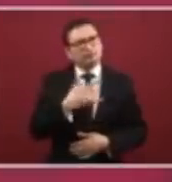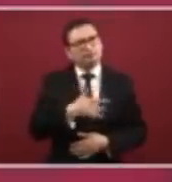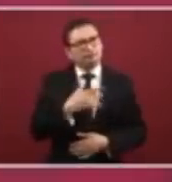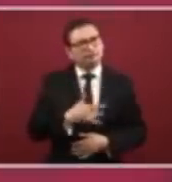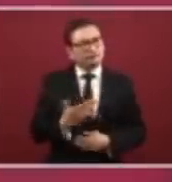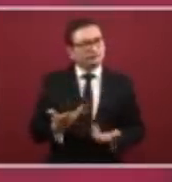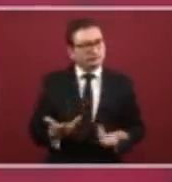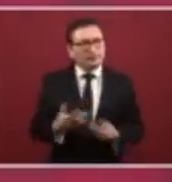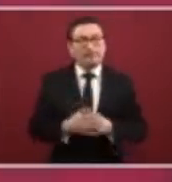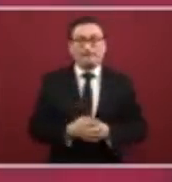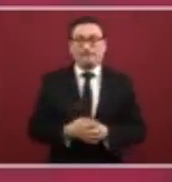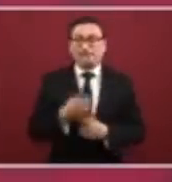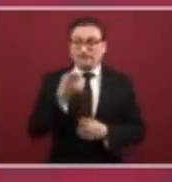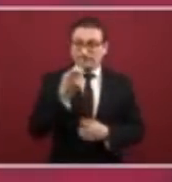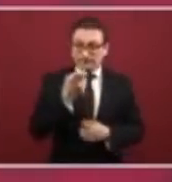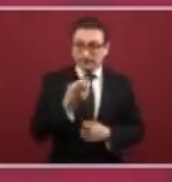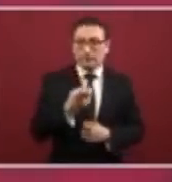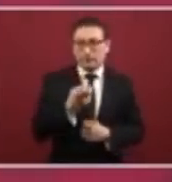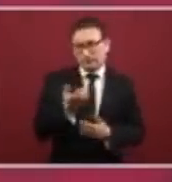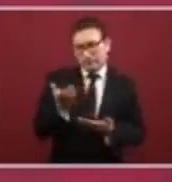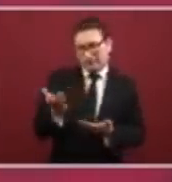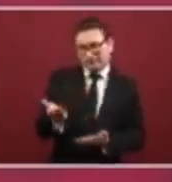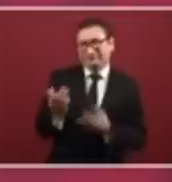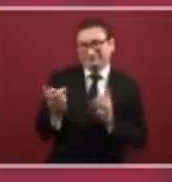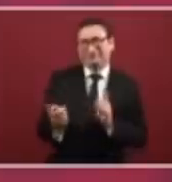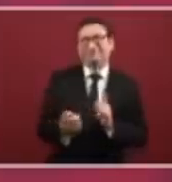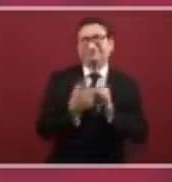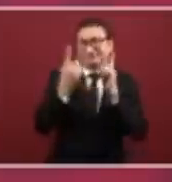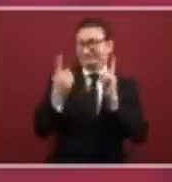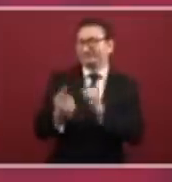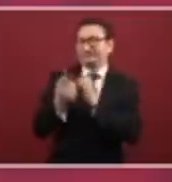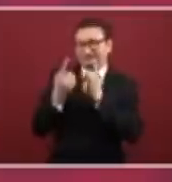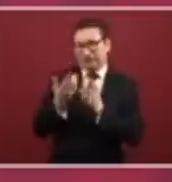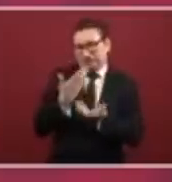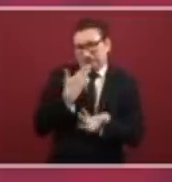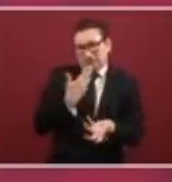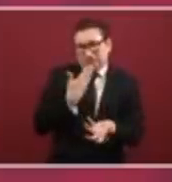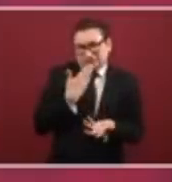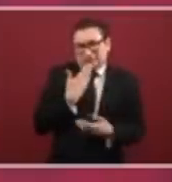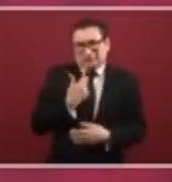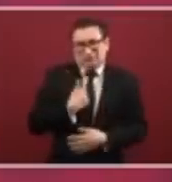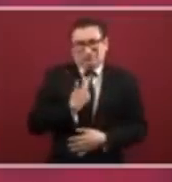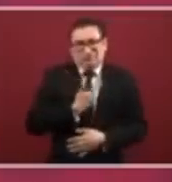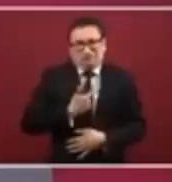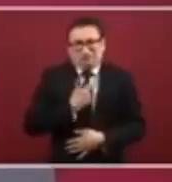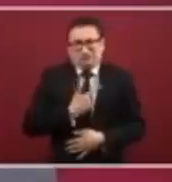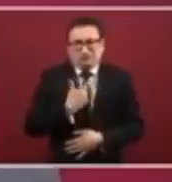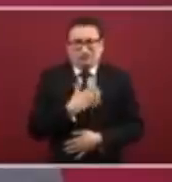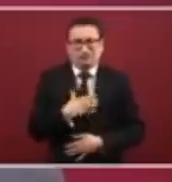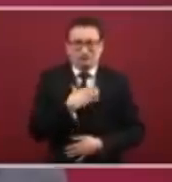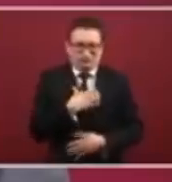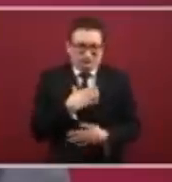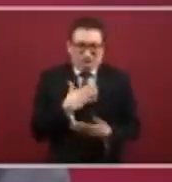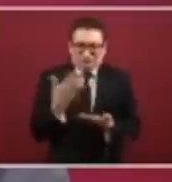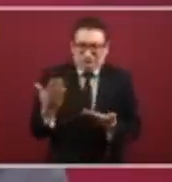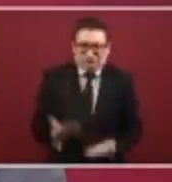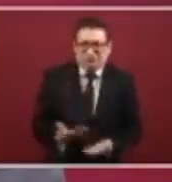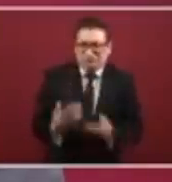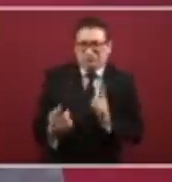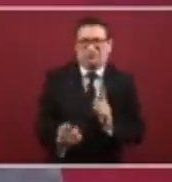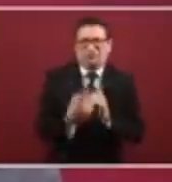y también para eso son estos encuentros. Entonces, yo celebro que se haya dado